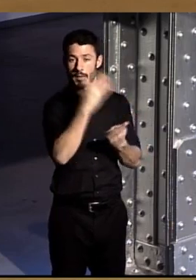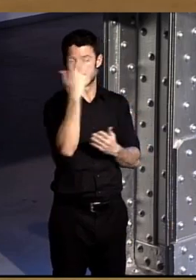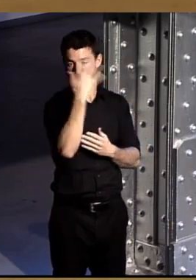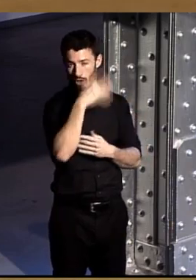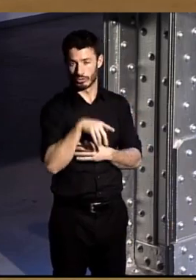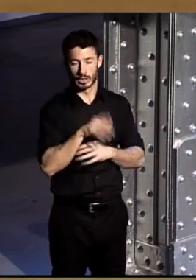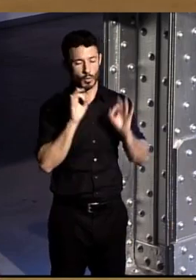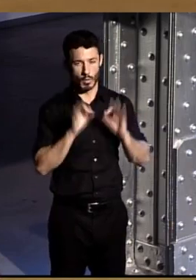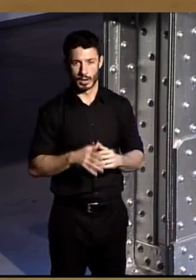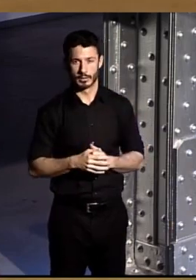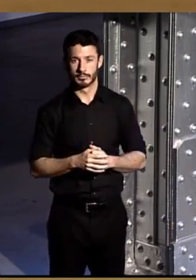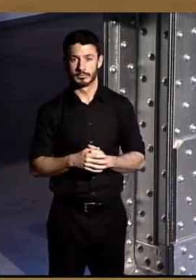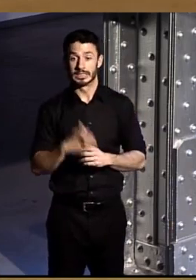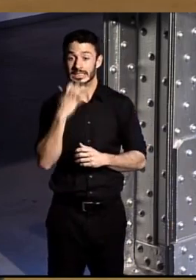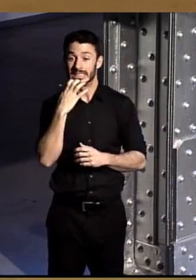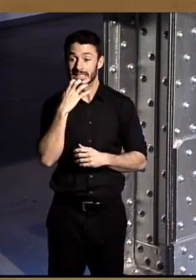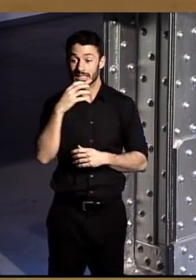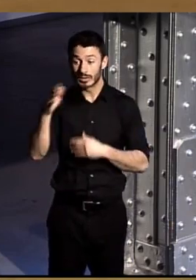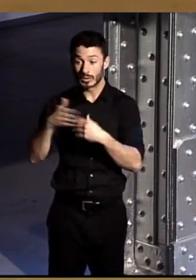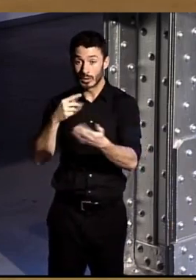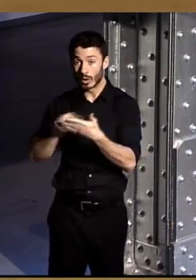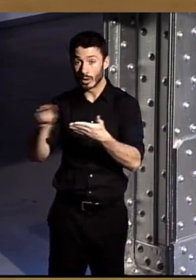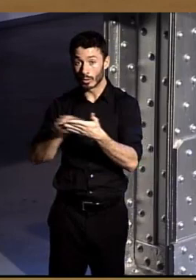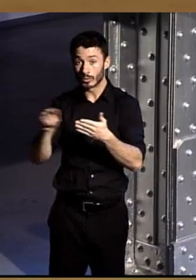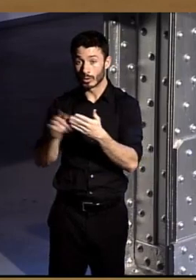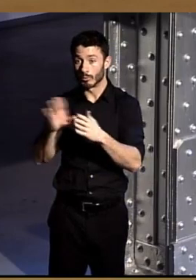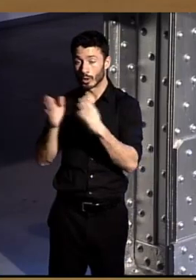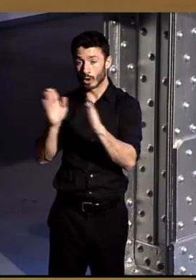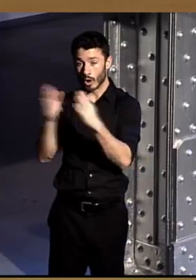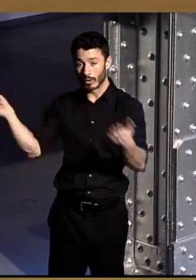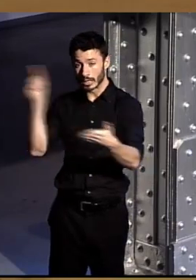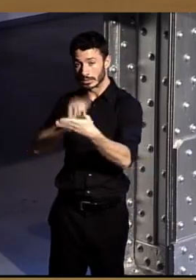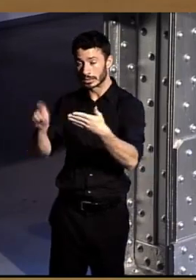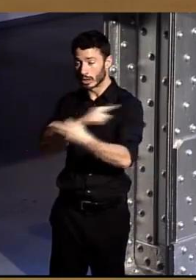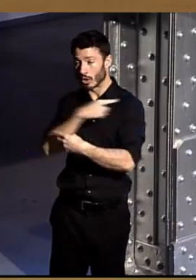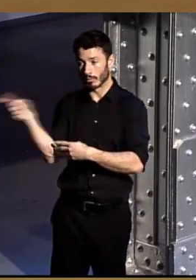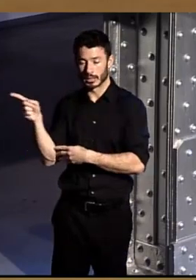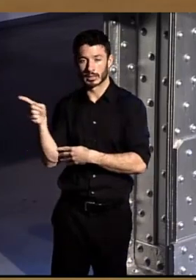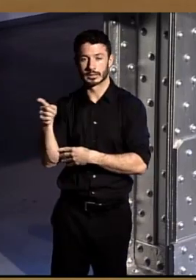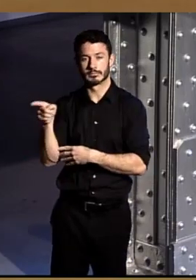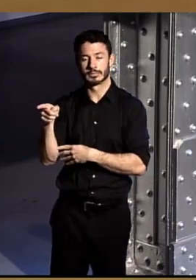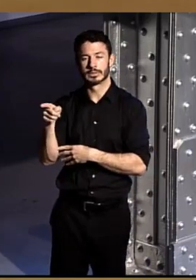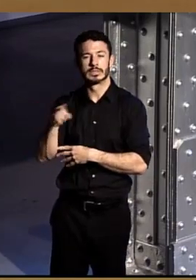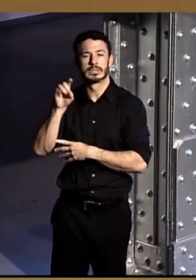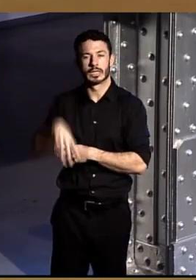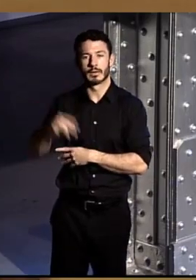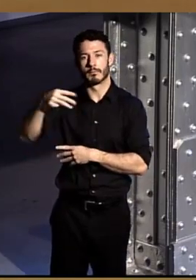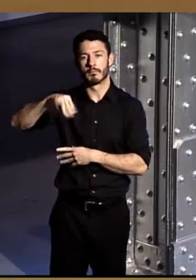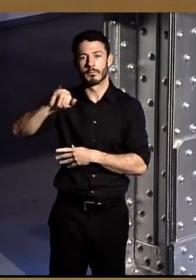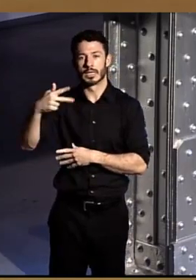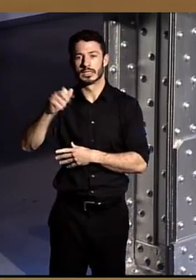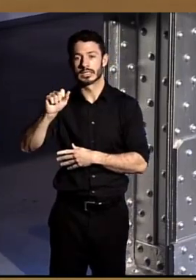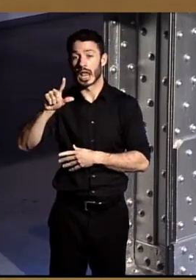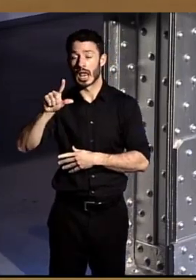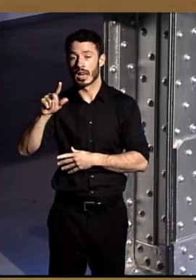alguien por la totalidad de su obra, yo creo que Michael Crichton sería un Julio Verne de nuestros días totalmente. Y